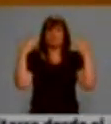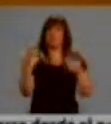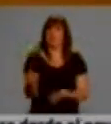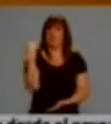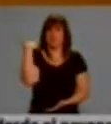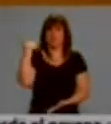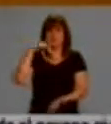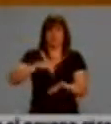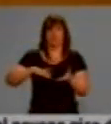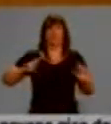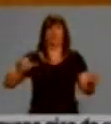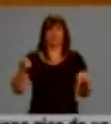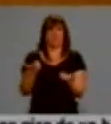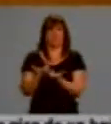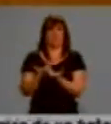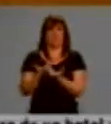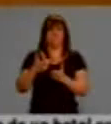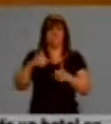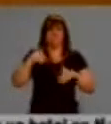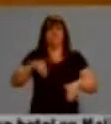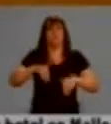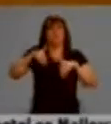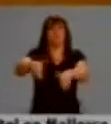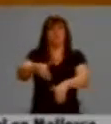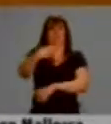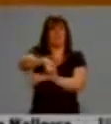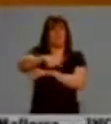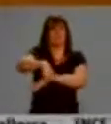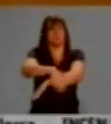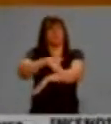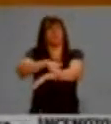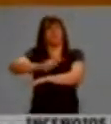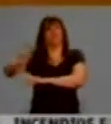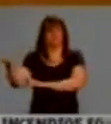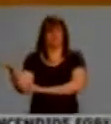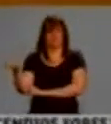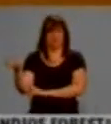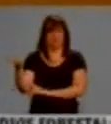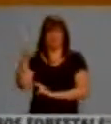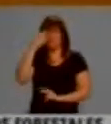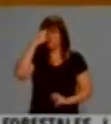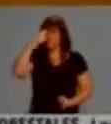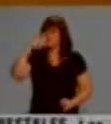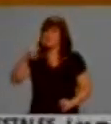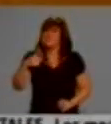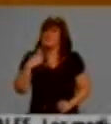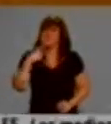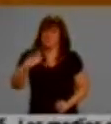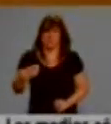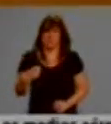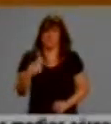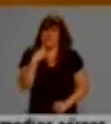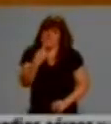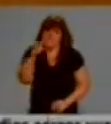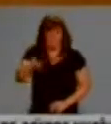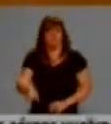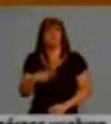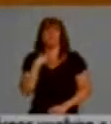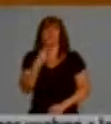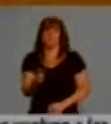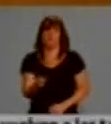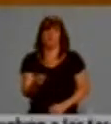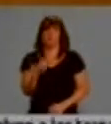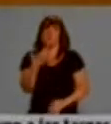en una sesión donde comparecía el presidente de otro Gobierno. Sé que es difícil, se decía por parte de un portavoz,